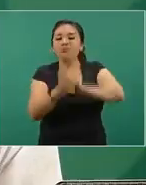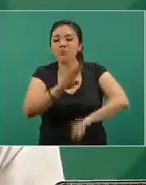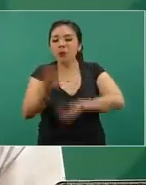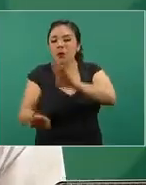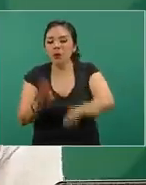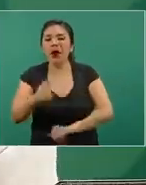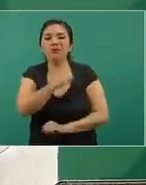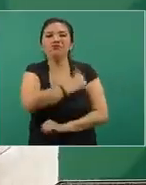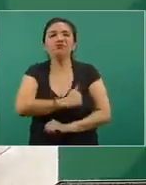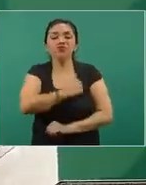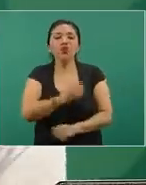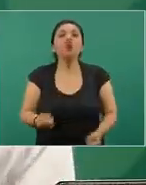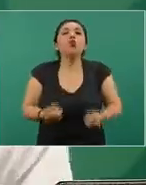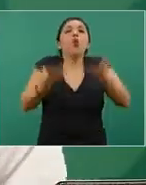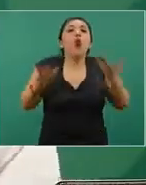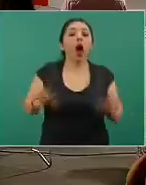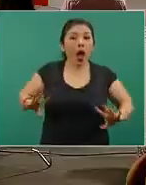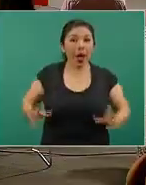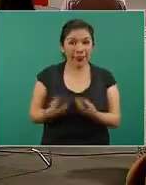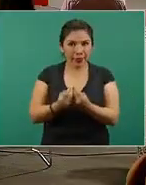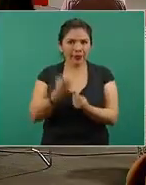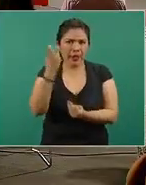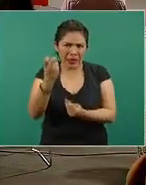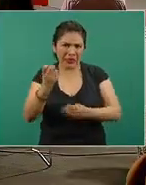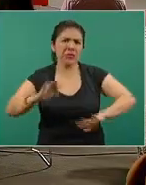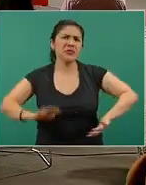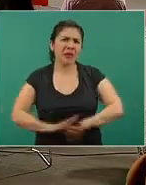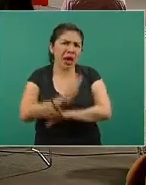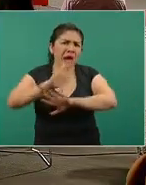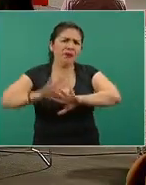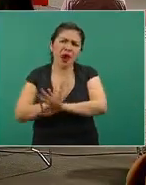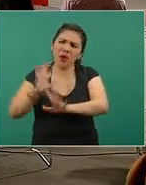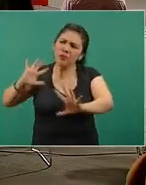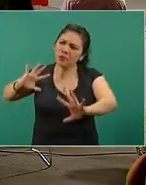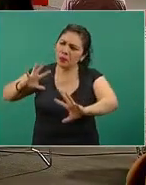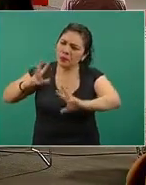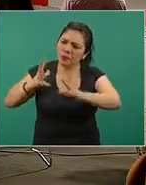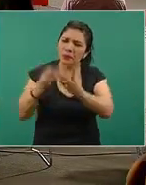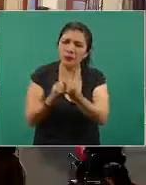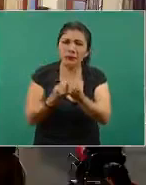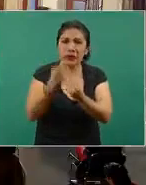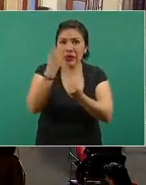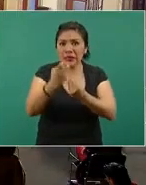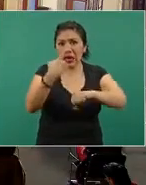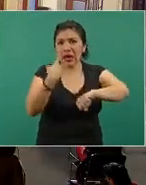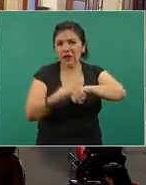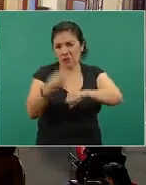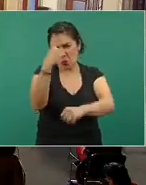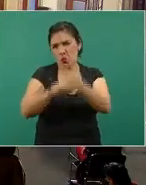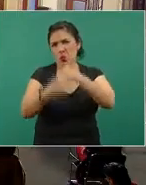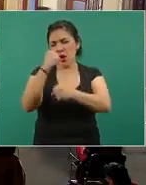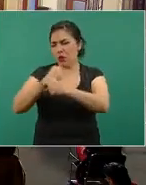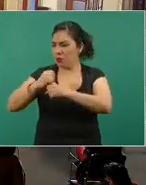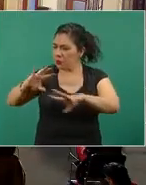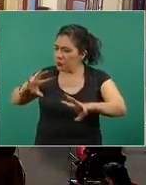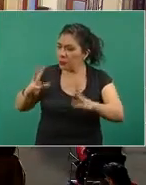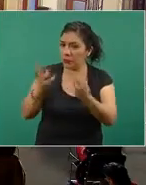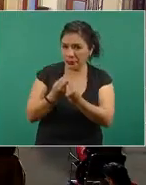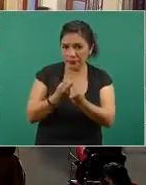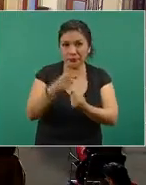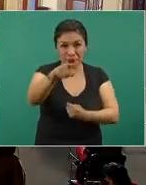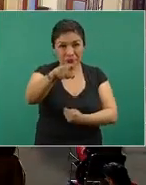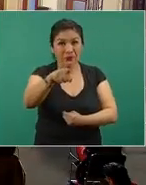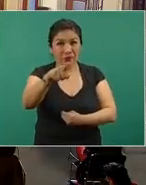fallecen. Y esta letalidad ha ido variando a lo largo de la epidemia. Tomo aquí sobre